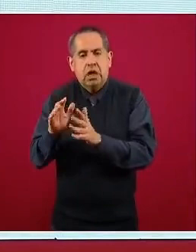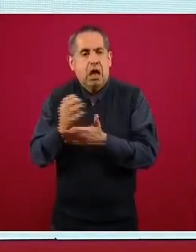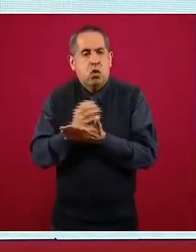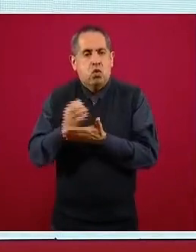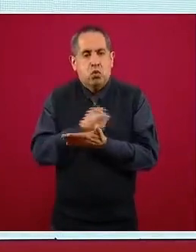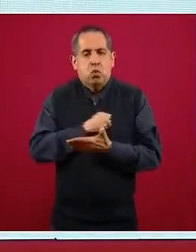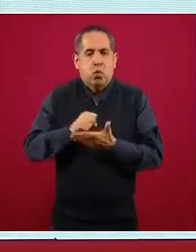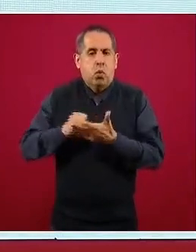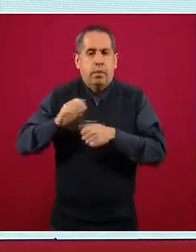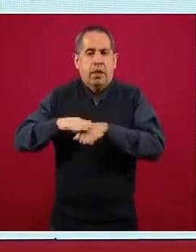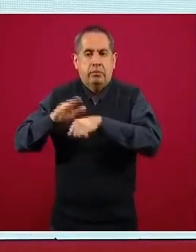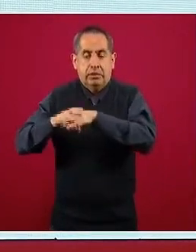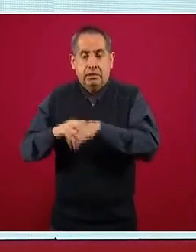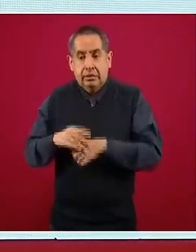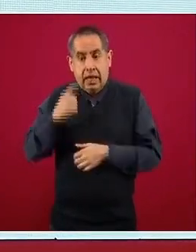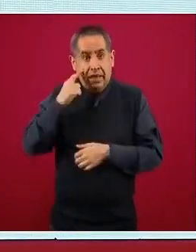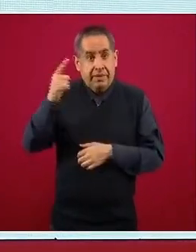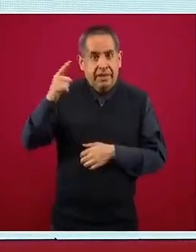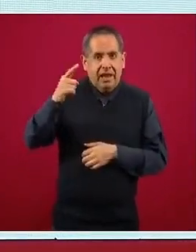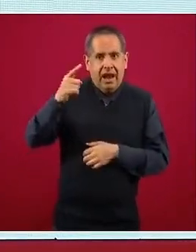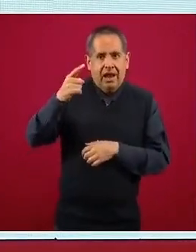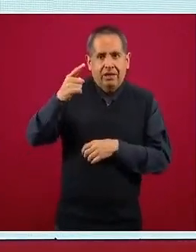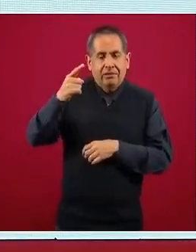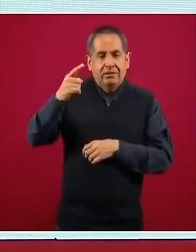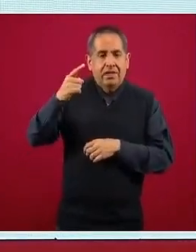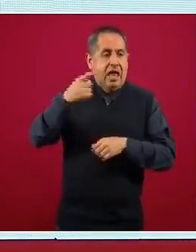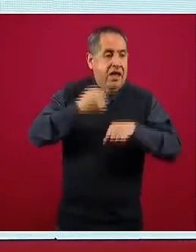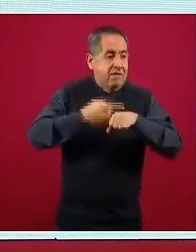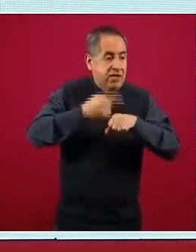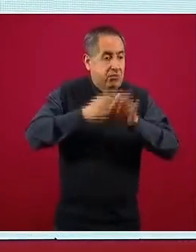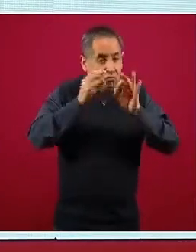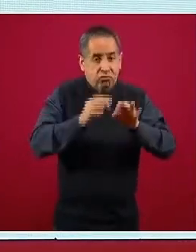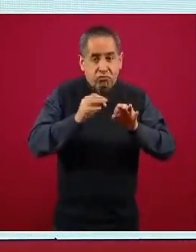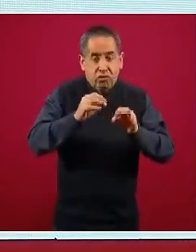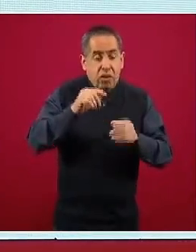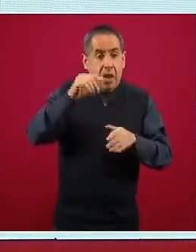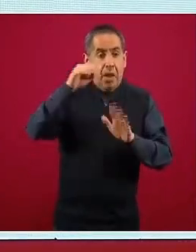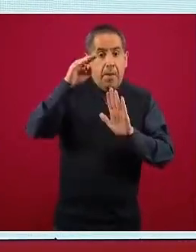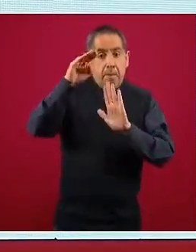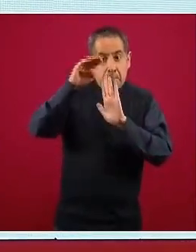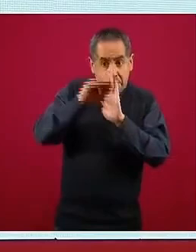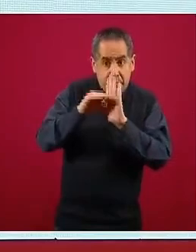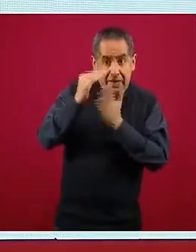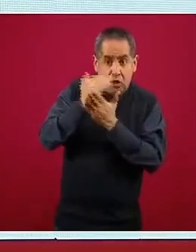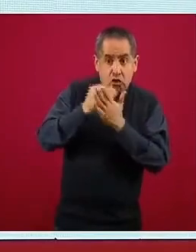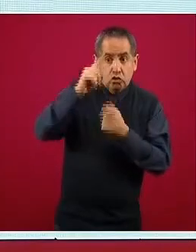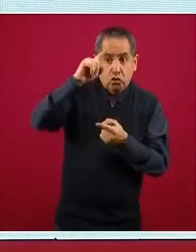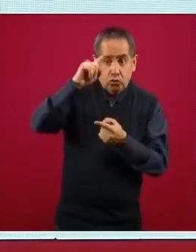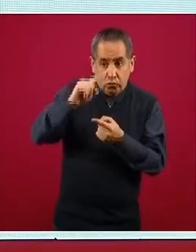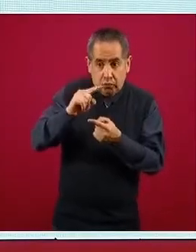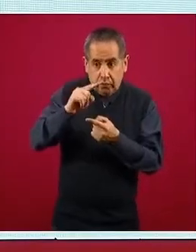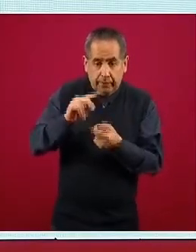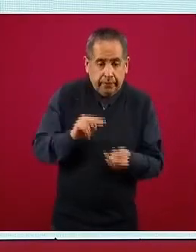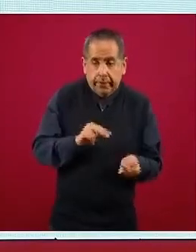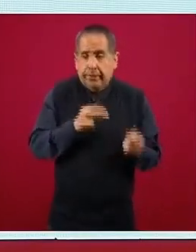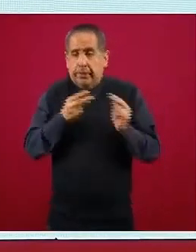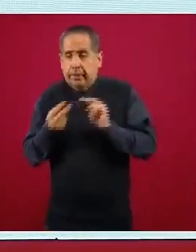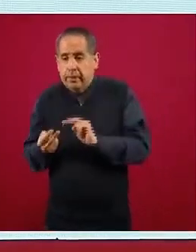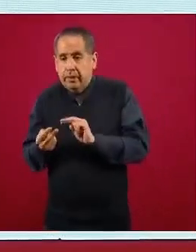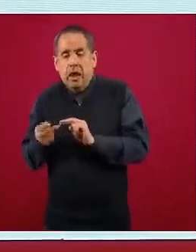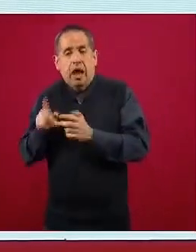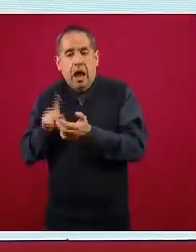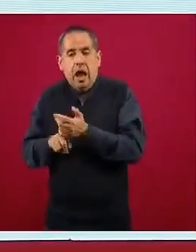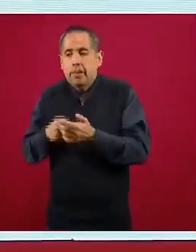velocidad mayor. En el momento en que descienden los casos confirmados, o en este caso son los estimados, incluye a los